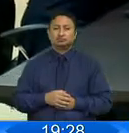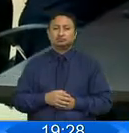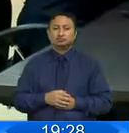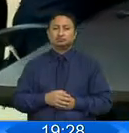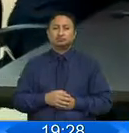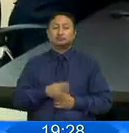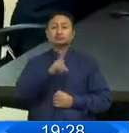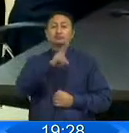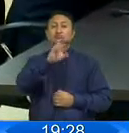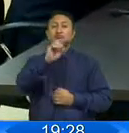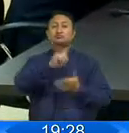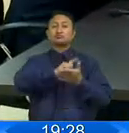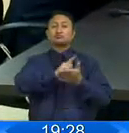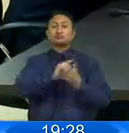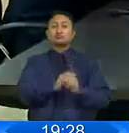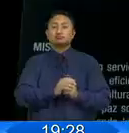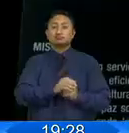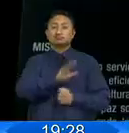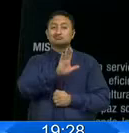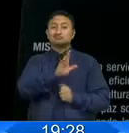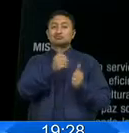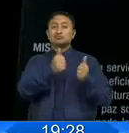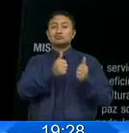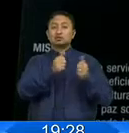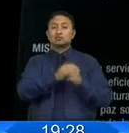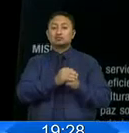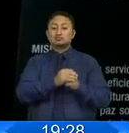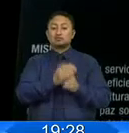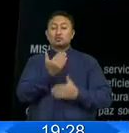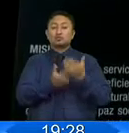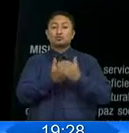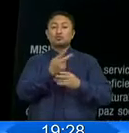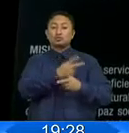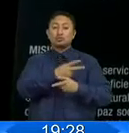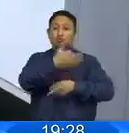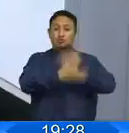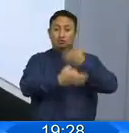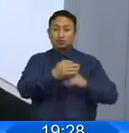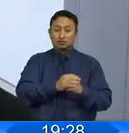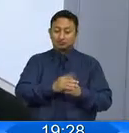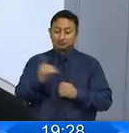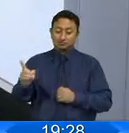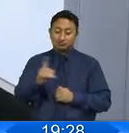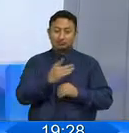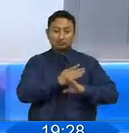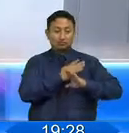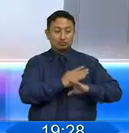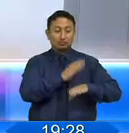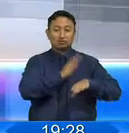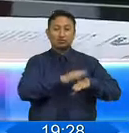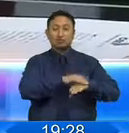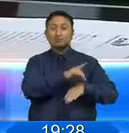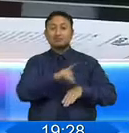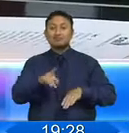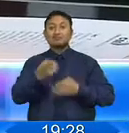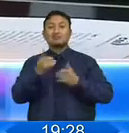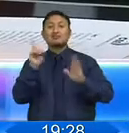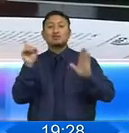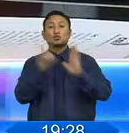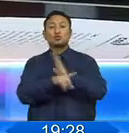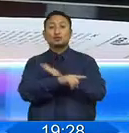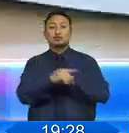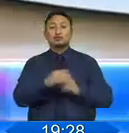Durante 20 minutos, 5 candidatos para conformar el Consejo de la Judicatura deberán defenderse por las impugnaciones presentadas en su